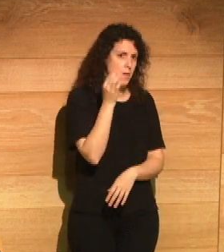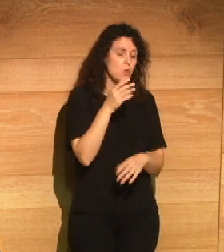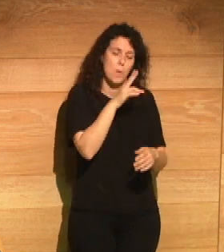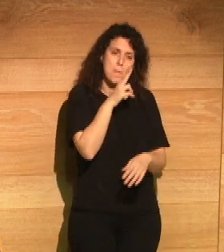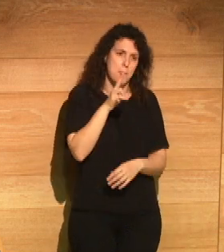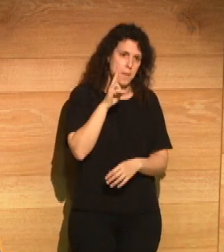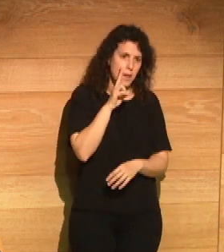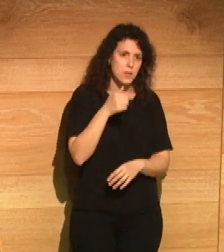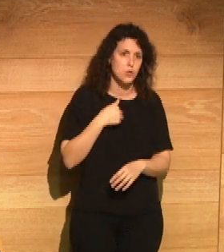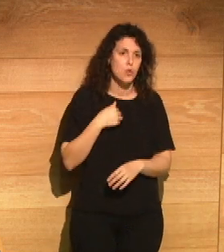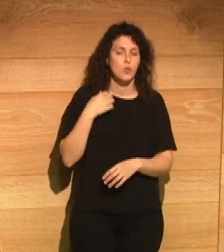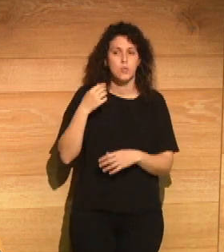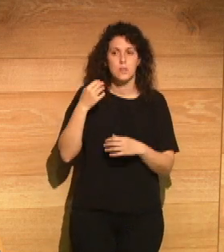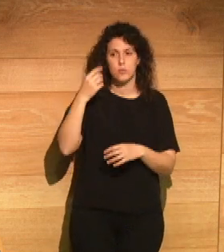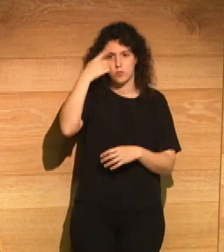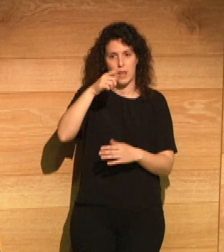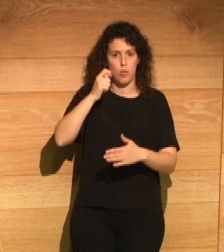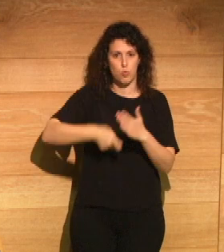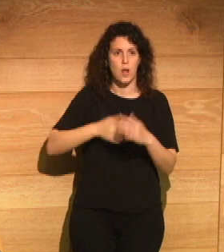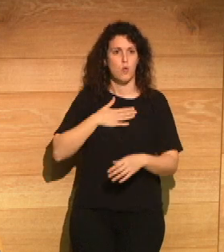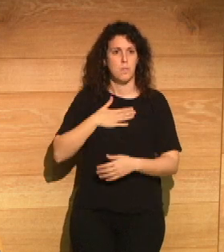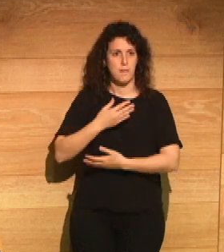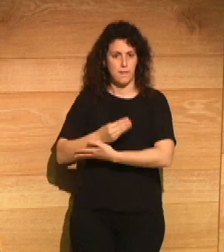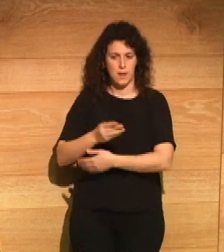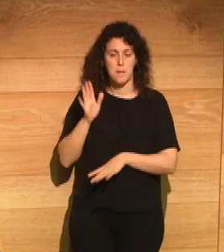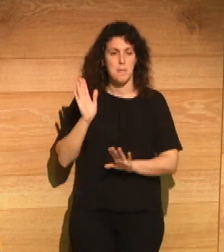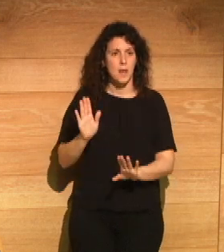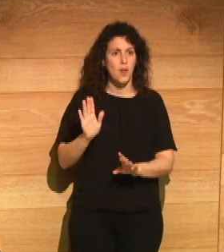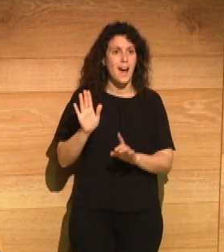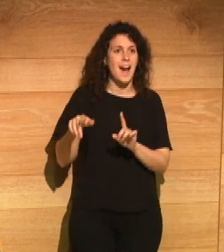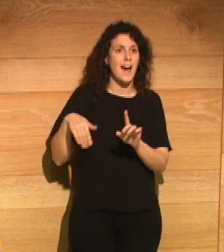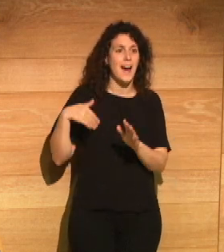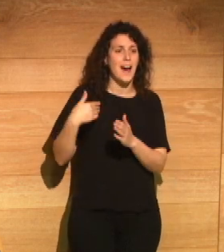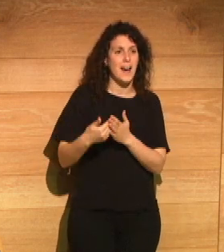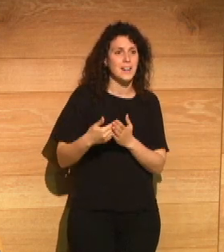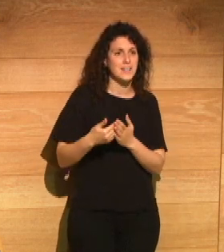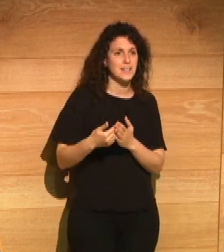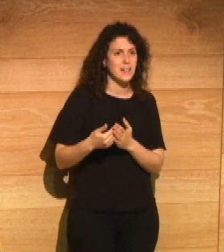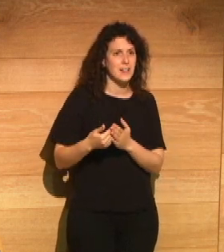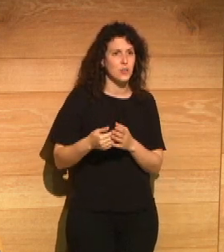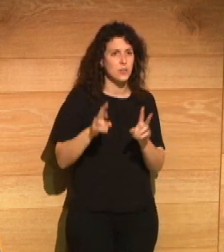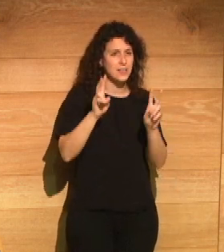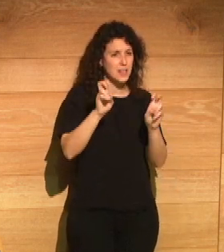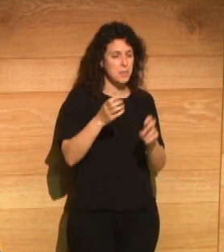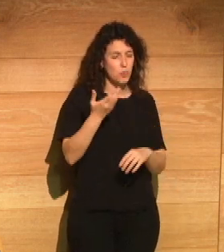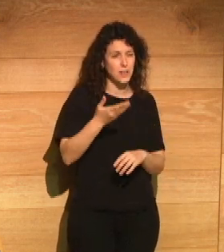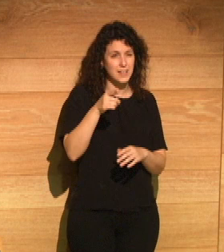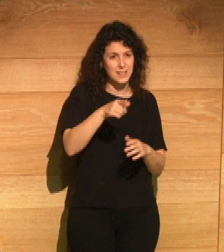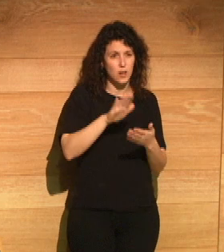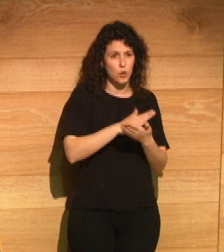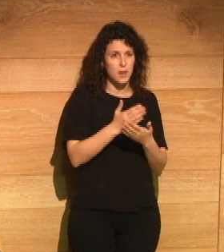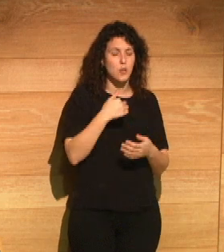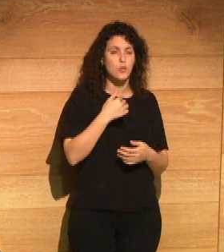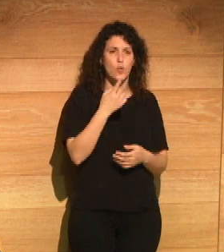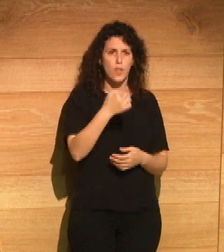fui muy dura con mi mamá, ¿verdad? Hasta que tuve una de las versiones tempranas de esta novela y yo decía,